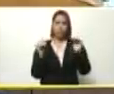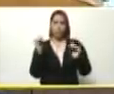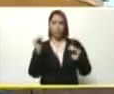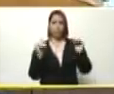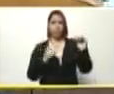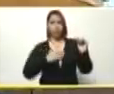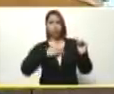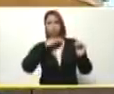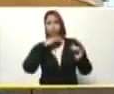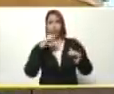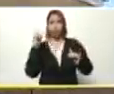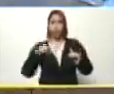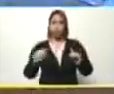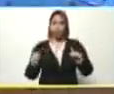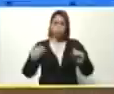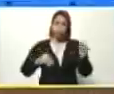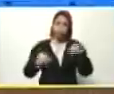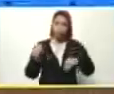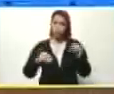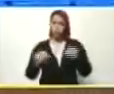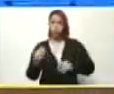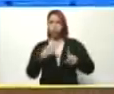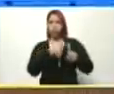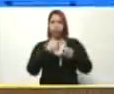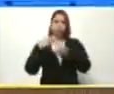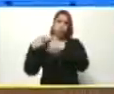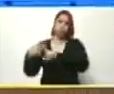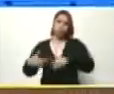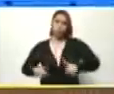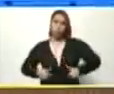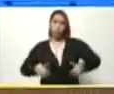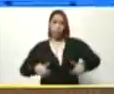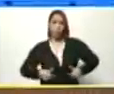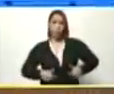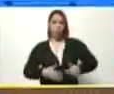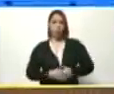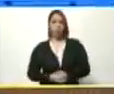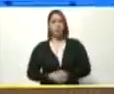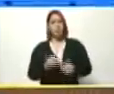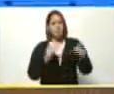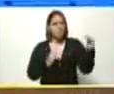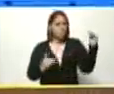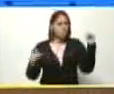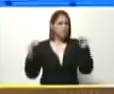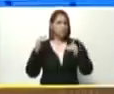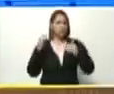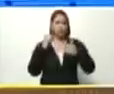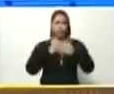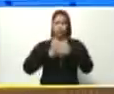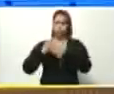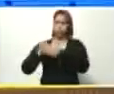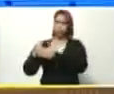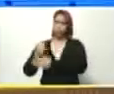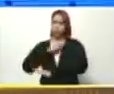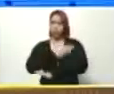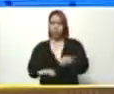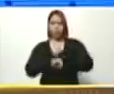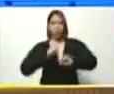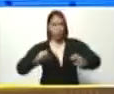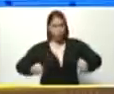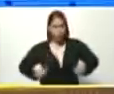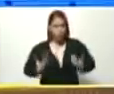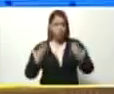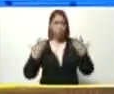acumuladas, de suma de esfuerzos, de moral combativa, de optimismo